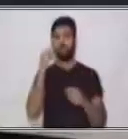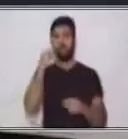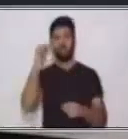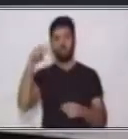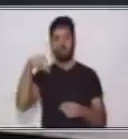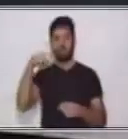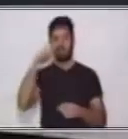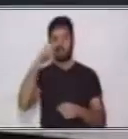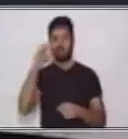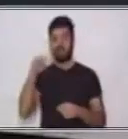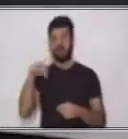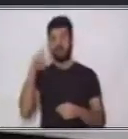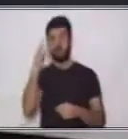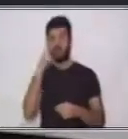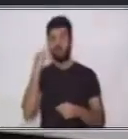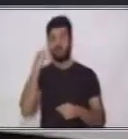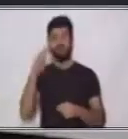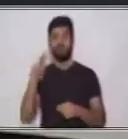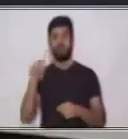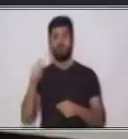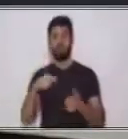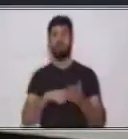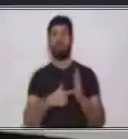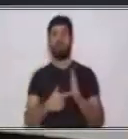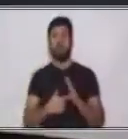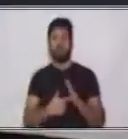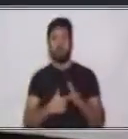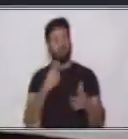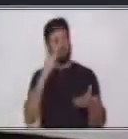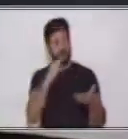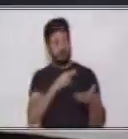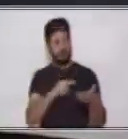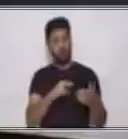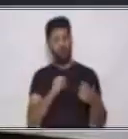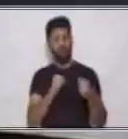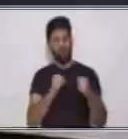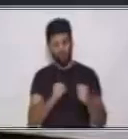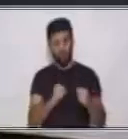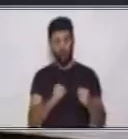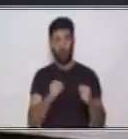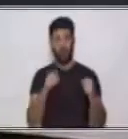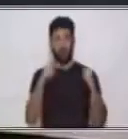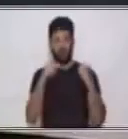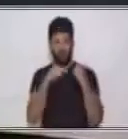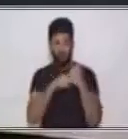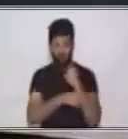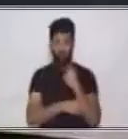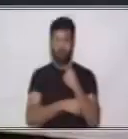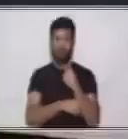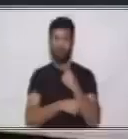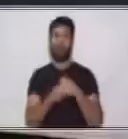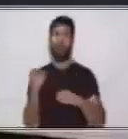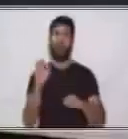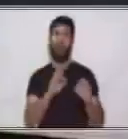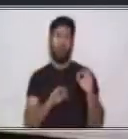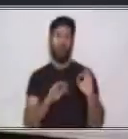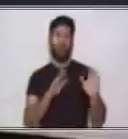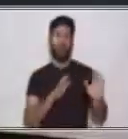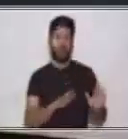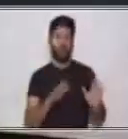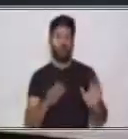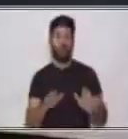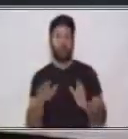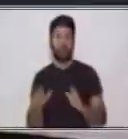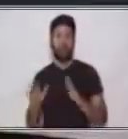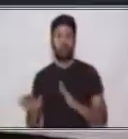lectura silenciosa intensiva es toda aquella lectura que tiene que ser de una forma más despacio. Usted tiene